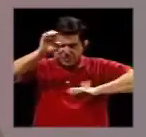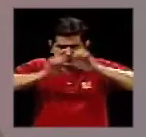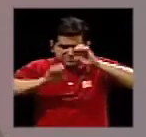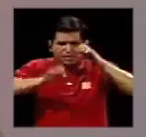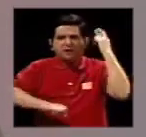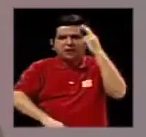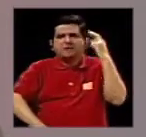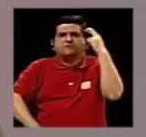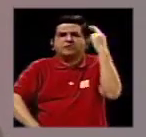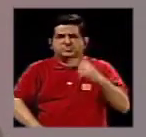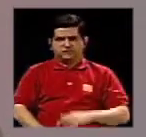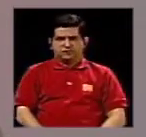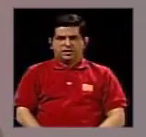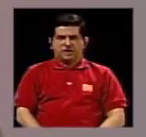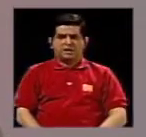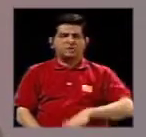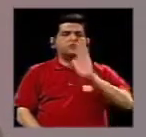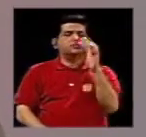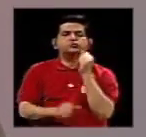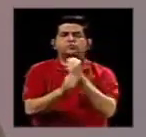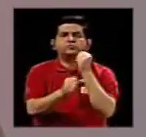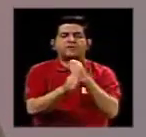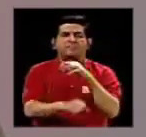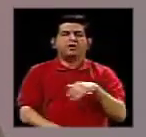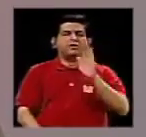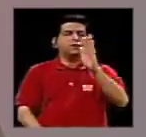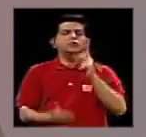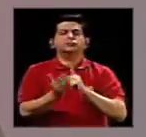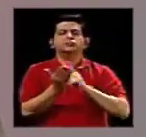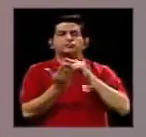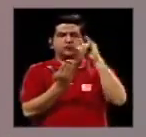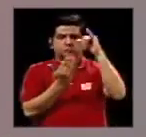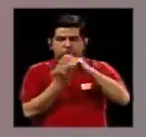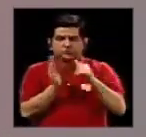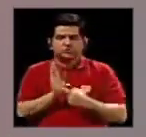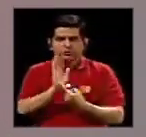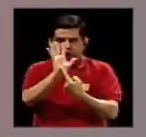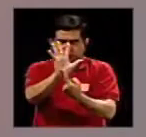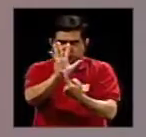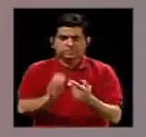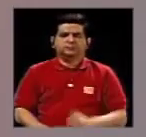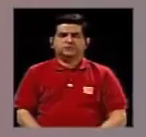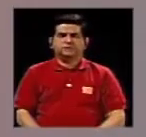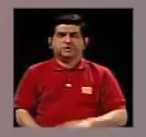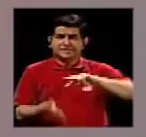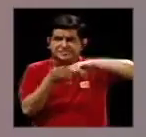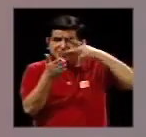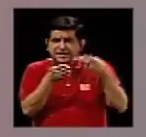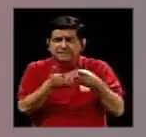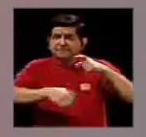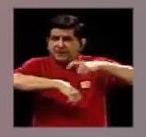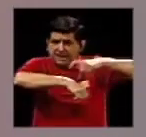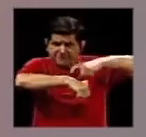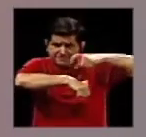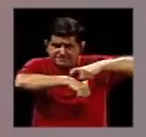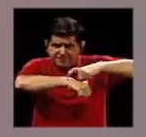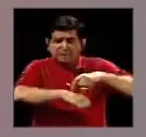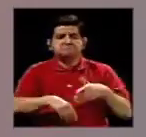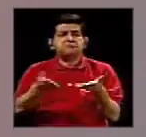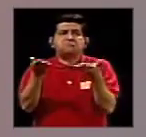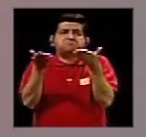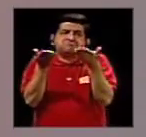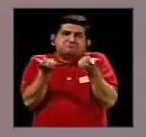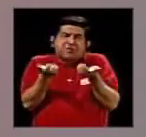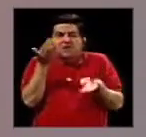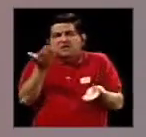reflexionar sobre su que hacer y su sus proyecciones estamos hablando que es un perío Si se